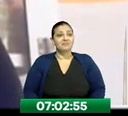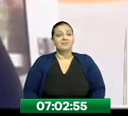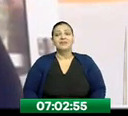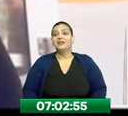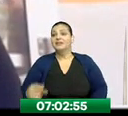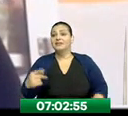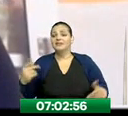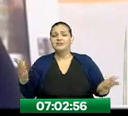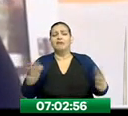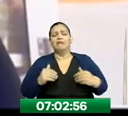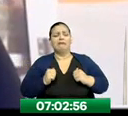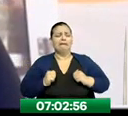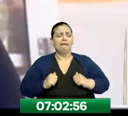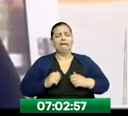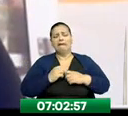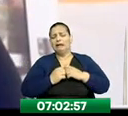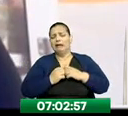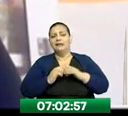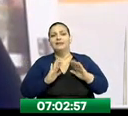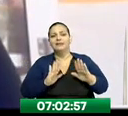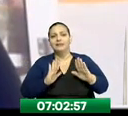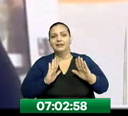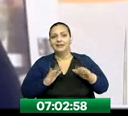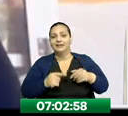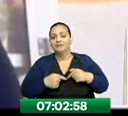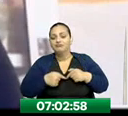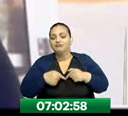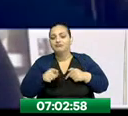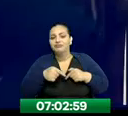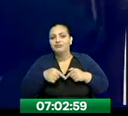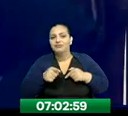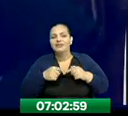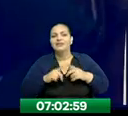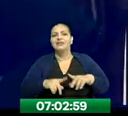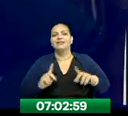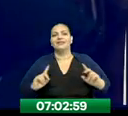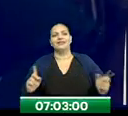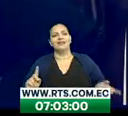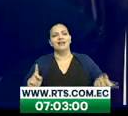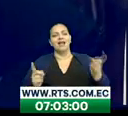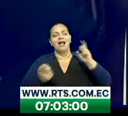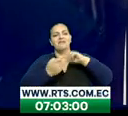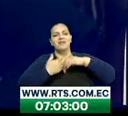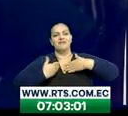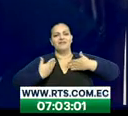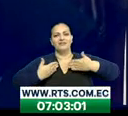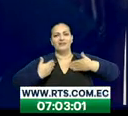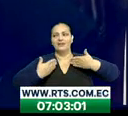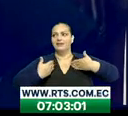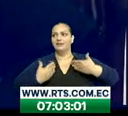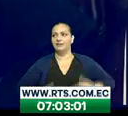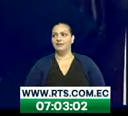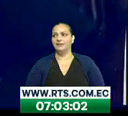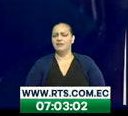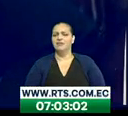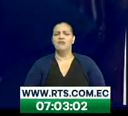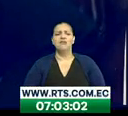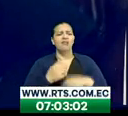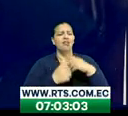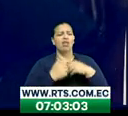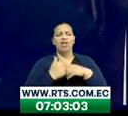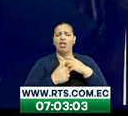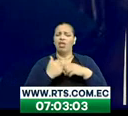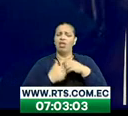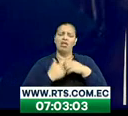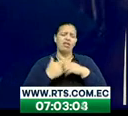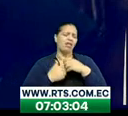aunque en nuestro corazón quedarán cicatrices. Nada es para siempre en esta vida. Cuando la